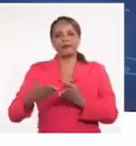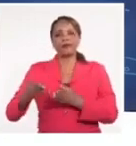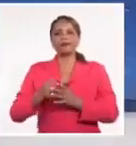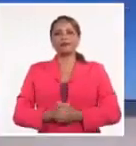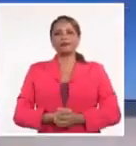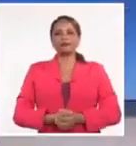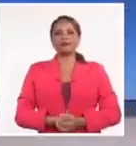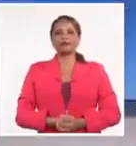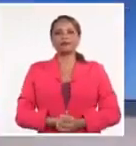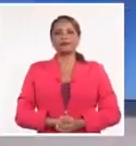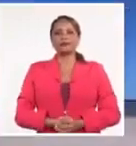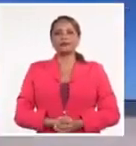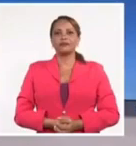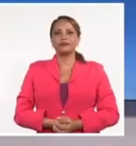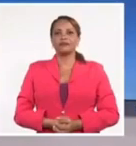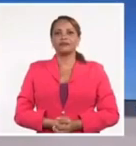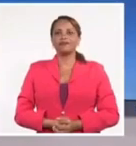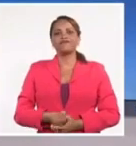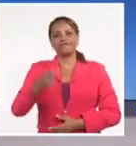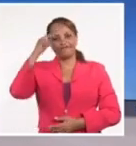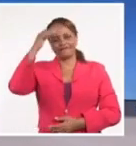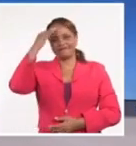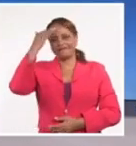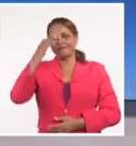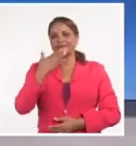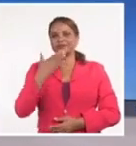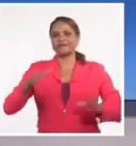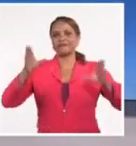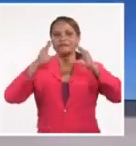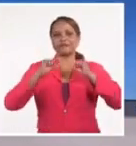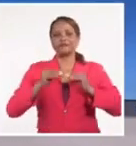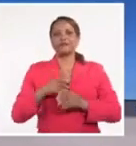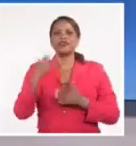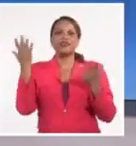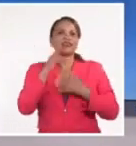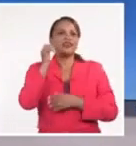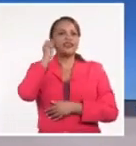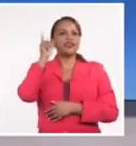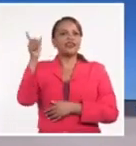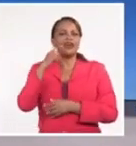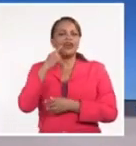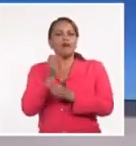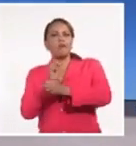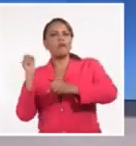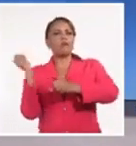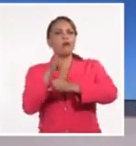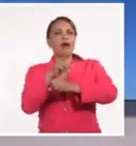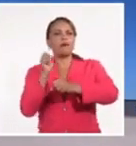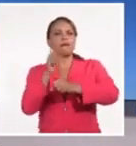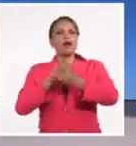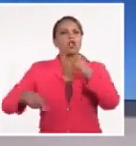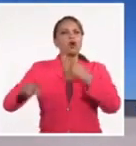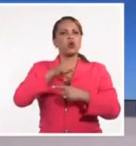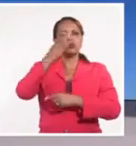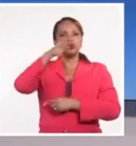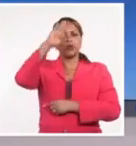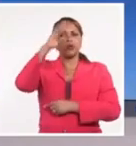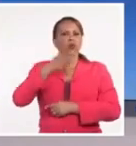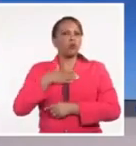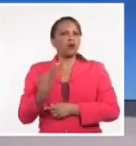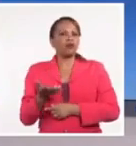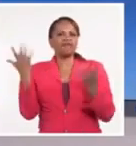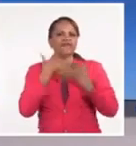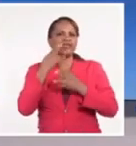noches. Sí, saludos, buenas noches. ¿Quién idea acciones vandálicas contra el pueblo de Cuba? ¿Quién las